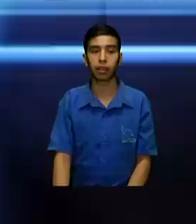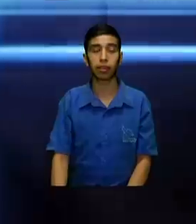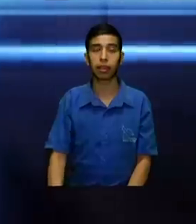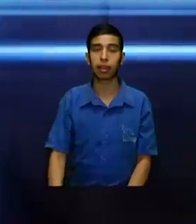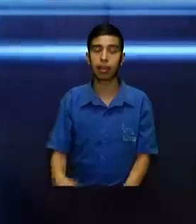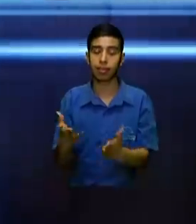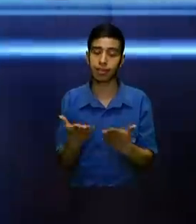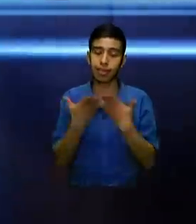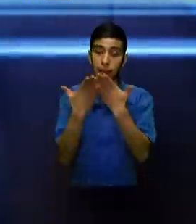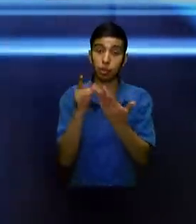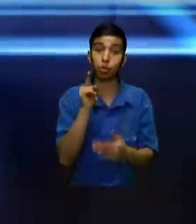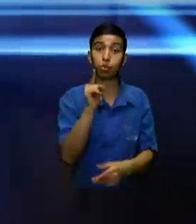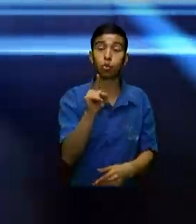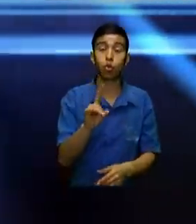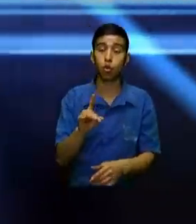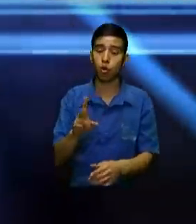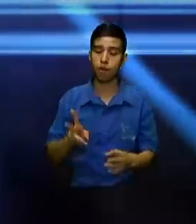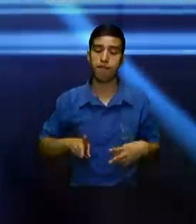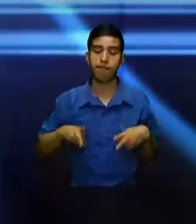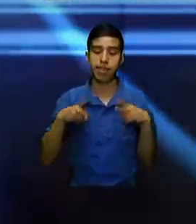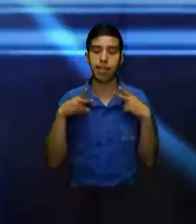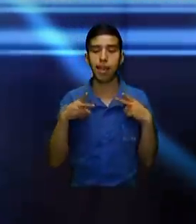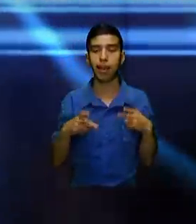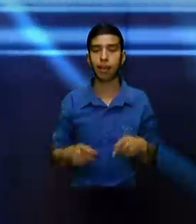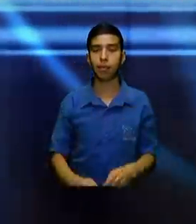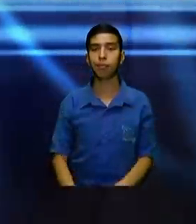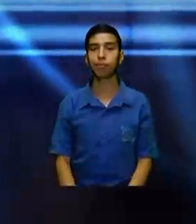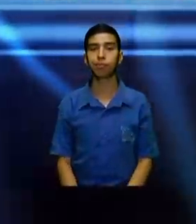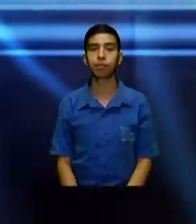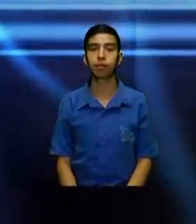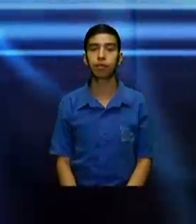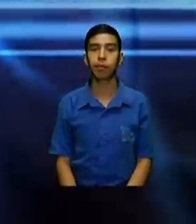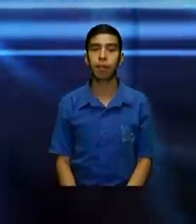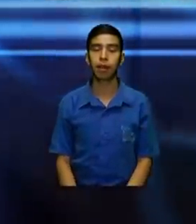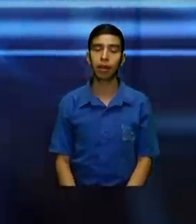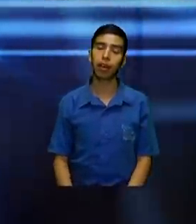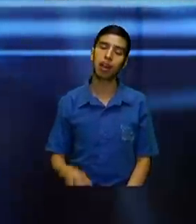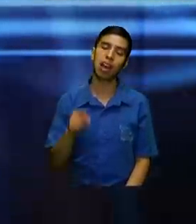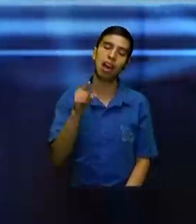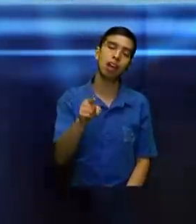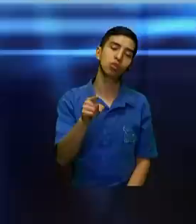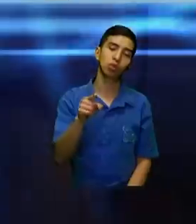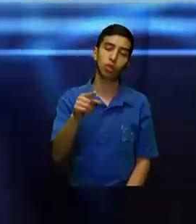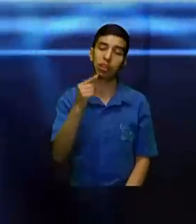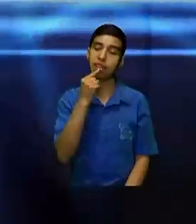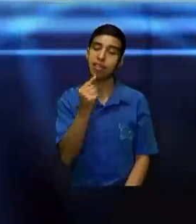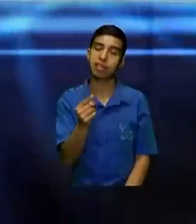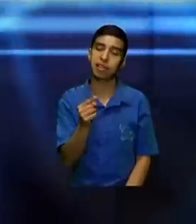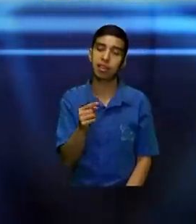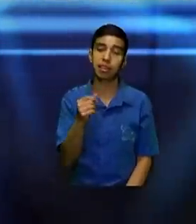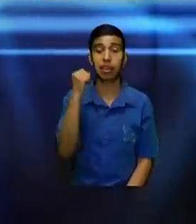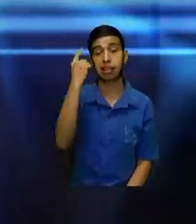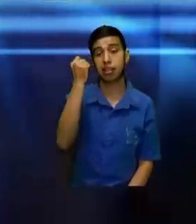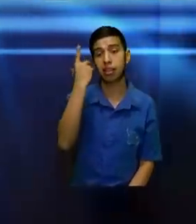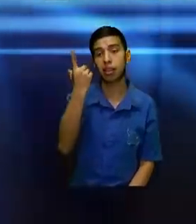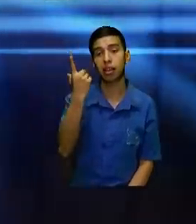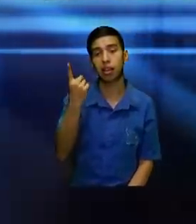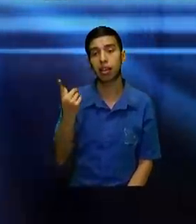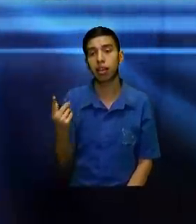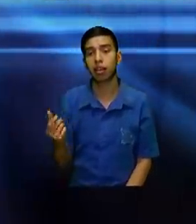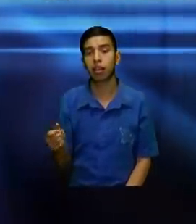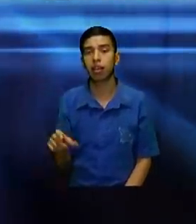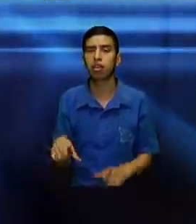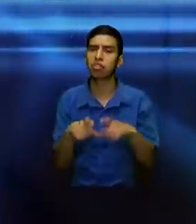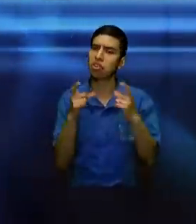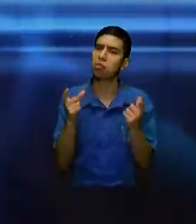vida. Pero a mí me parece, claro, eso es lo que da a entender. Pero ¿cómo les iba a estar hablando